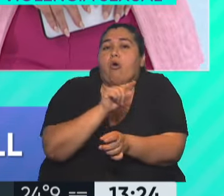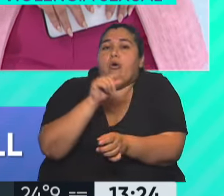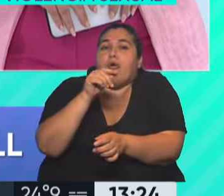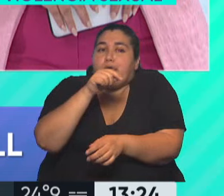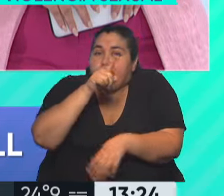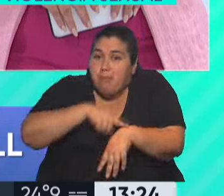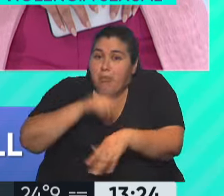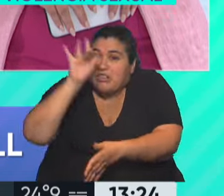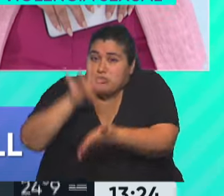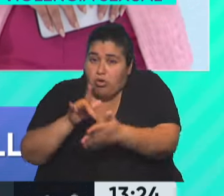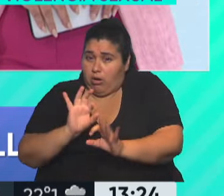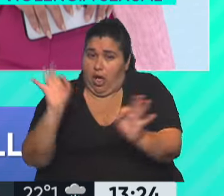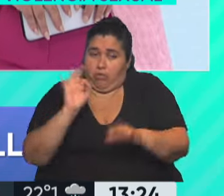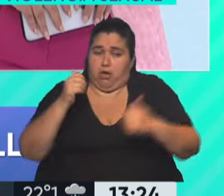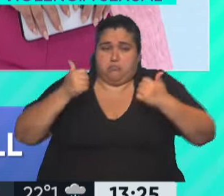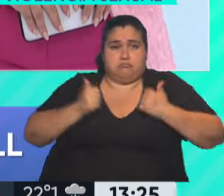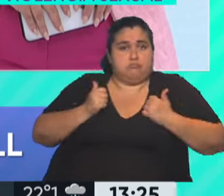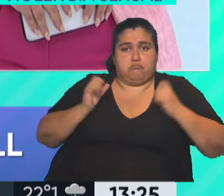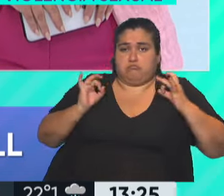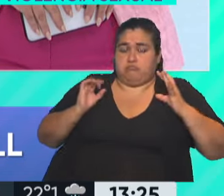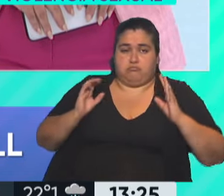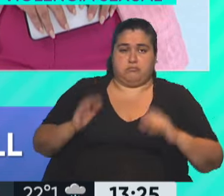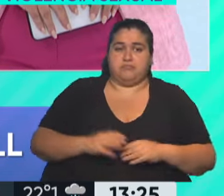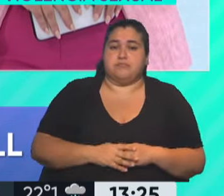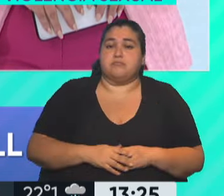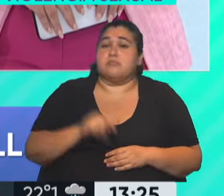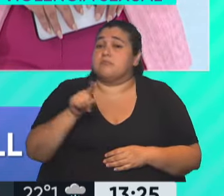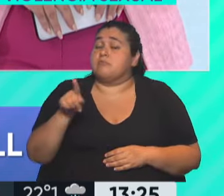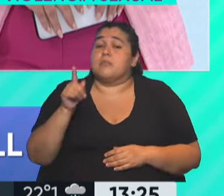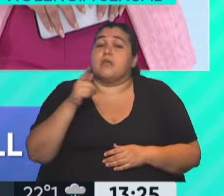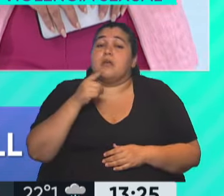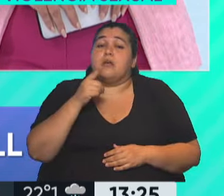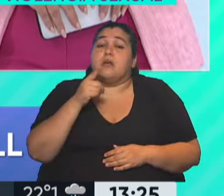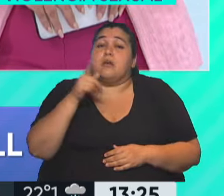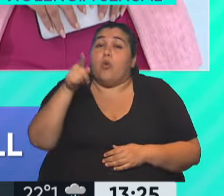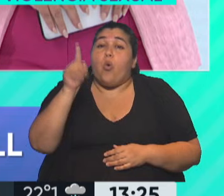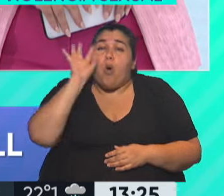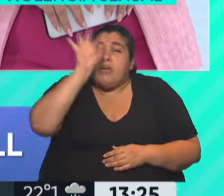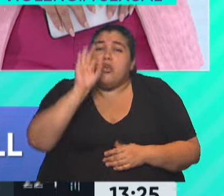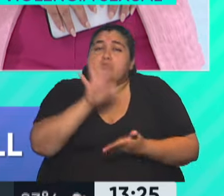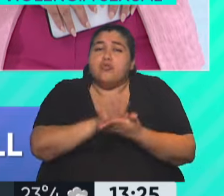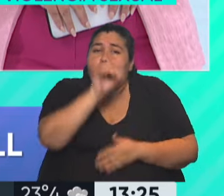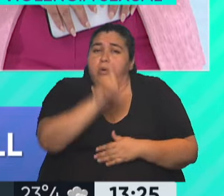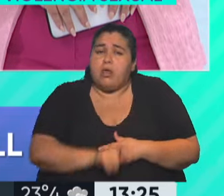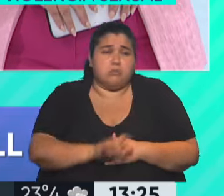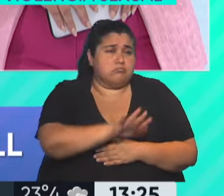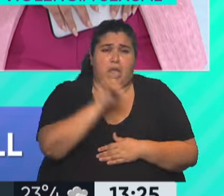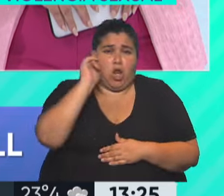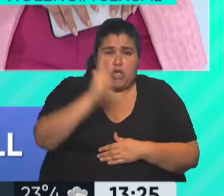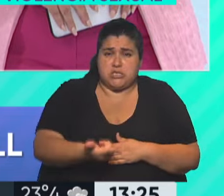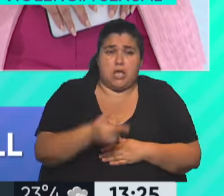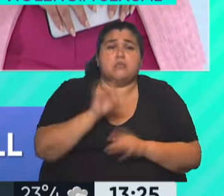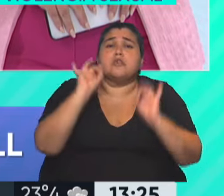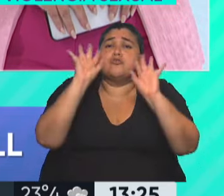su cliente en cuanto a esta acusación? Que es inocente, que nada tiene que ver, que él solo le